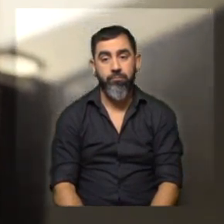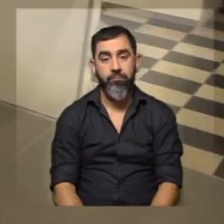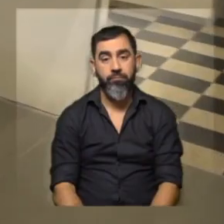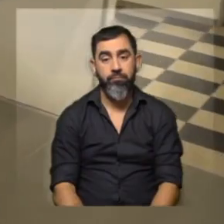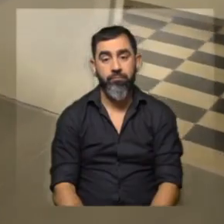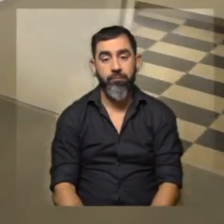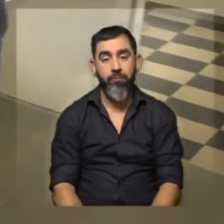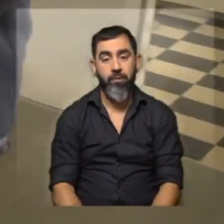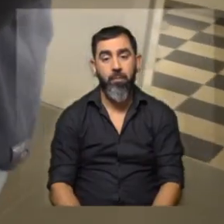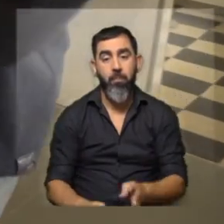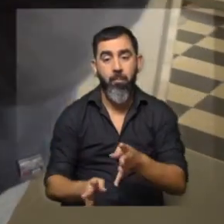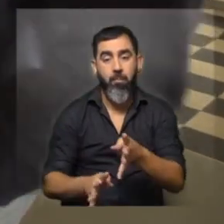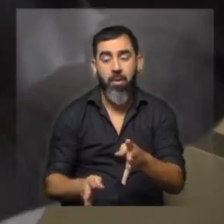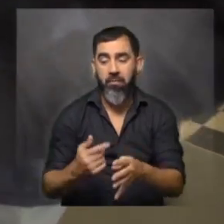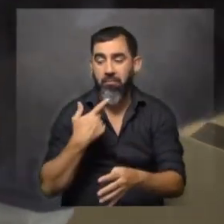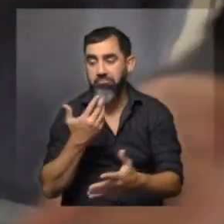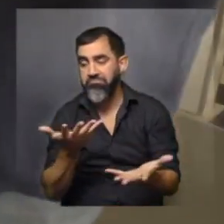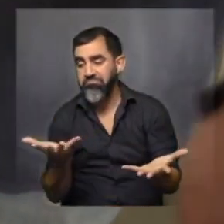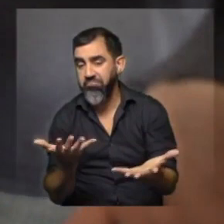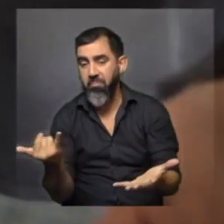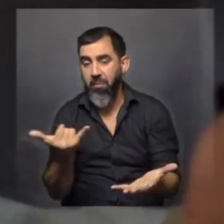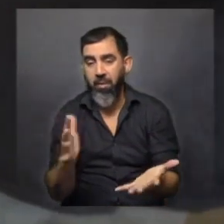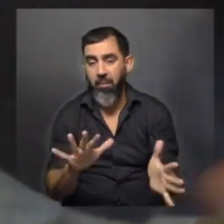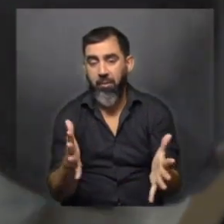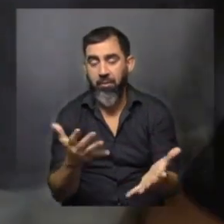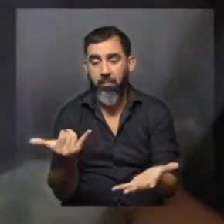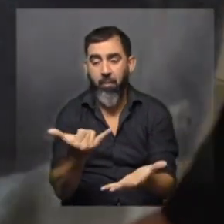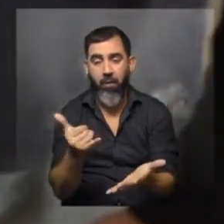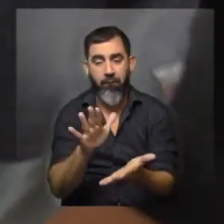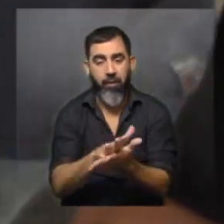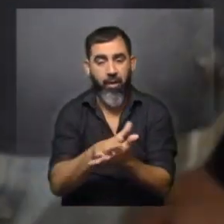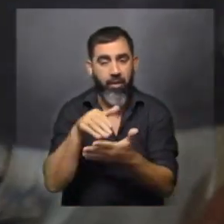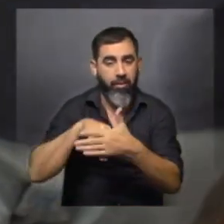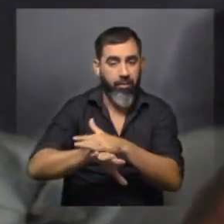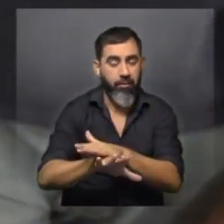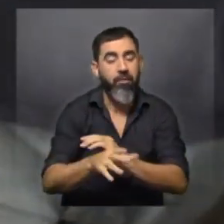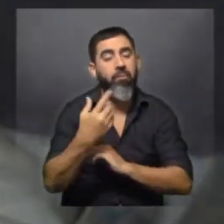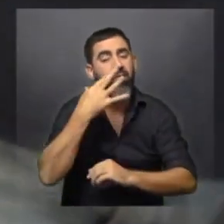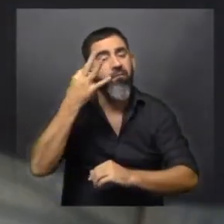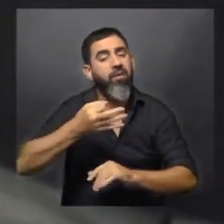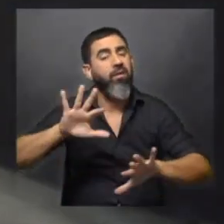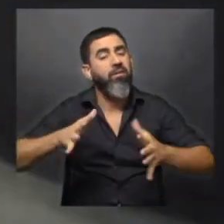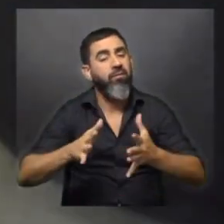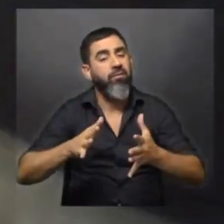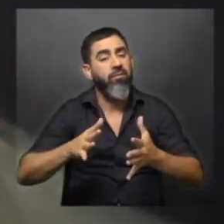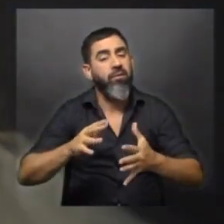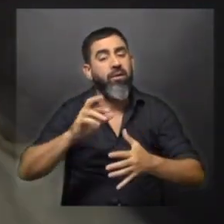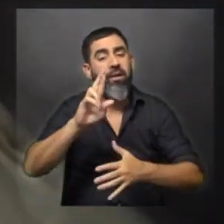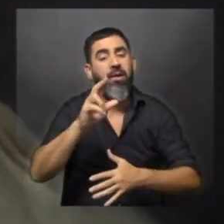Este equipo, que no dice mayor cosa, parece una impresora, en realidad es un